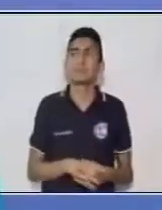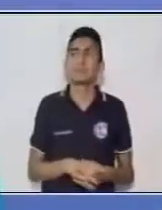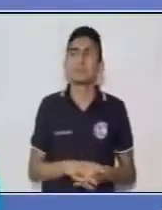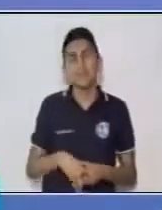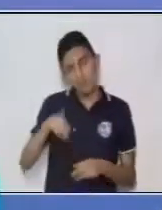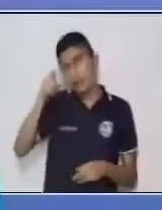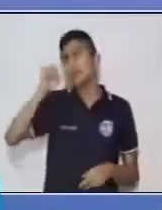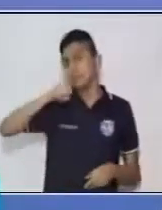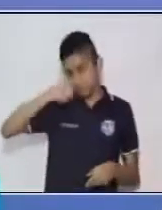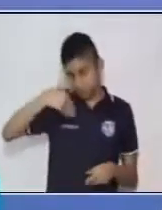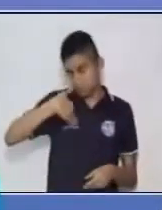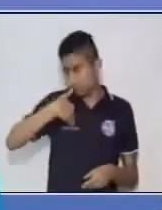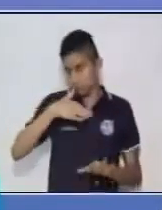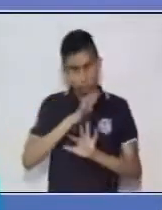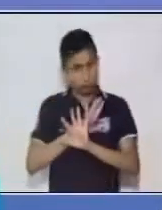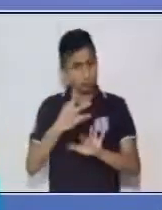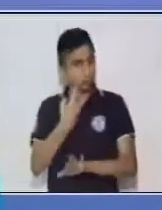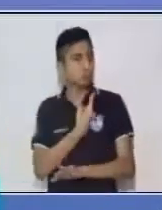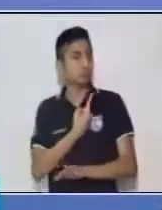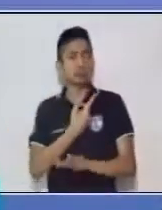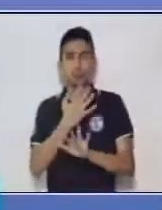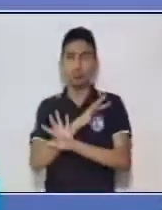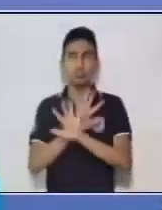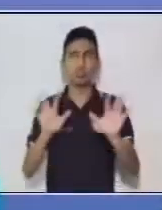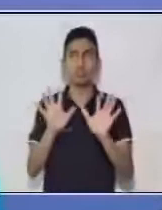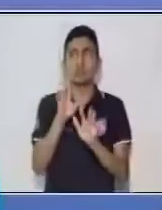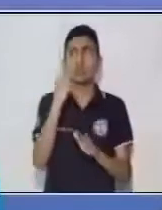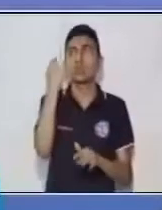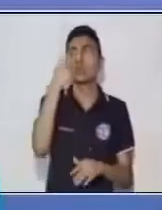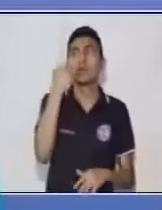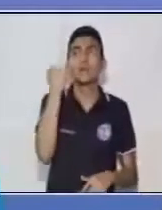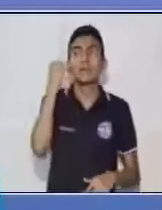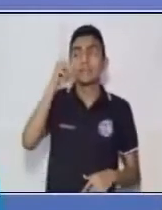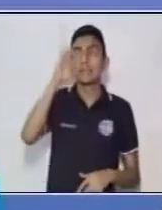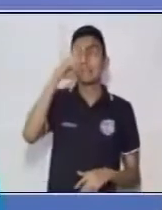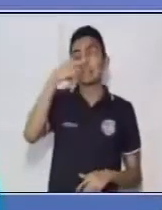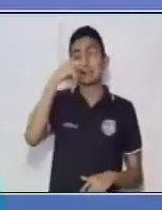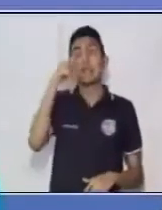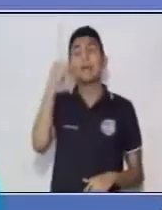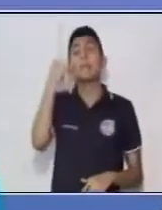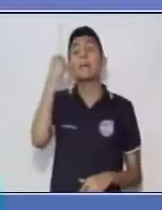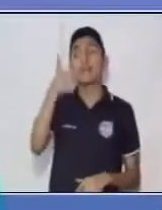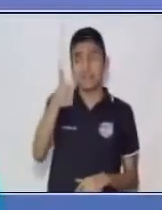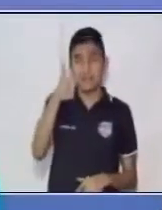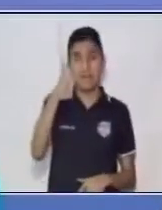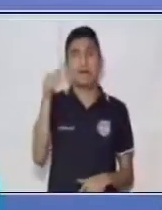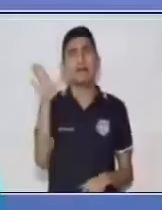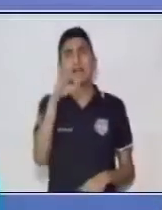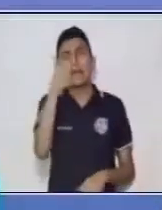simetría axial. Radial tendrá, si lo giro,